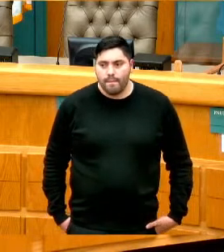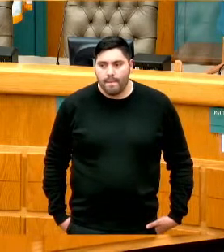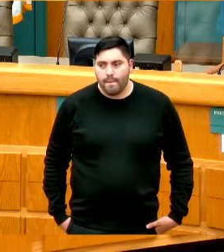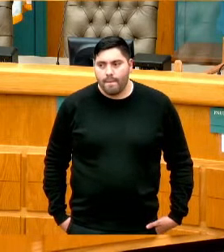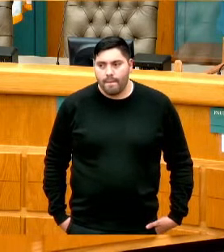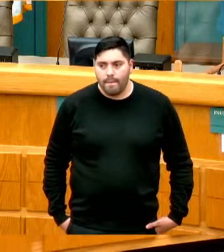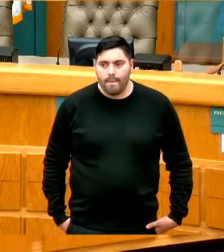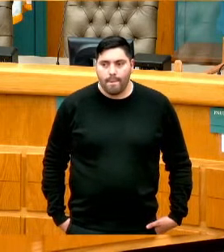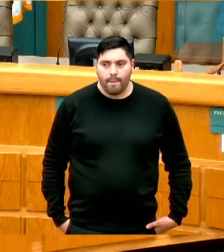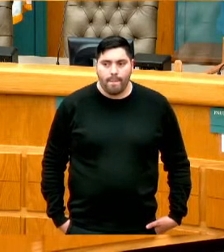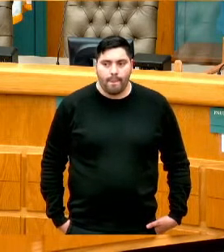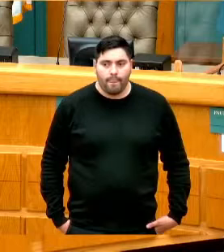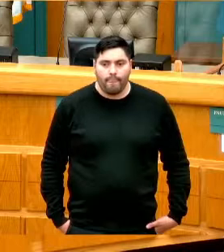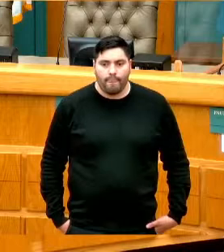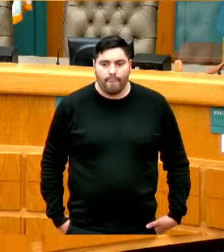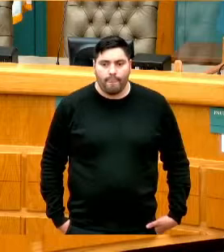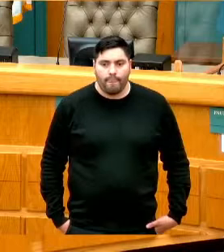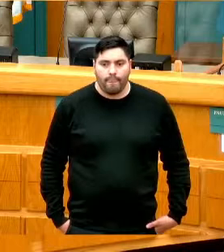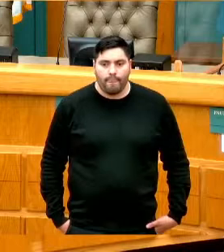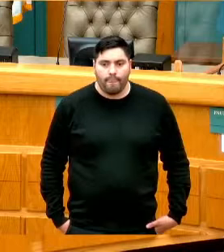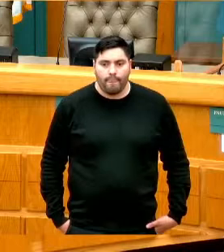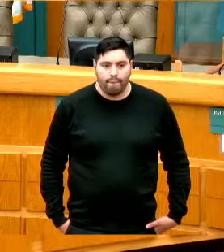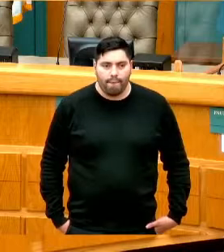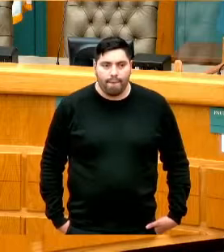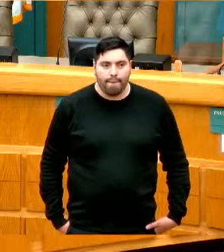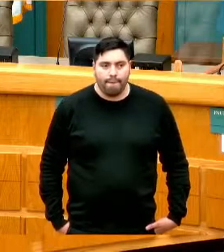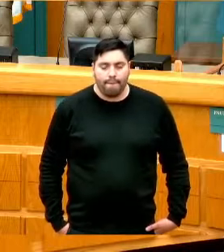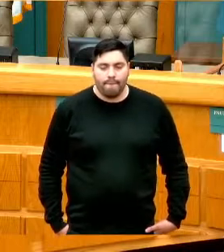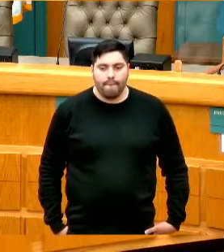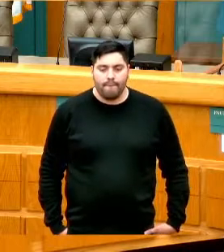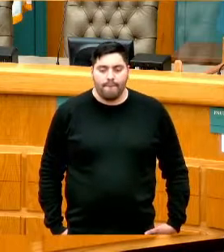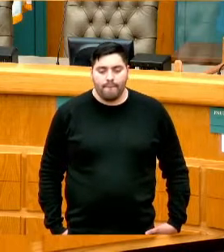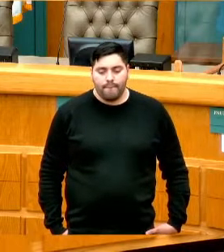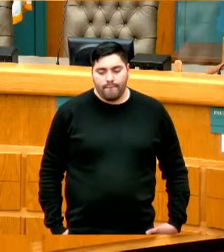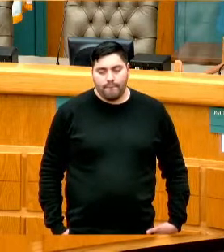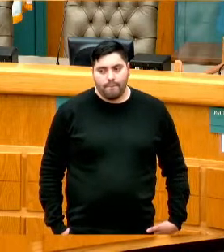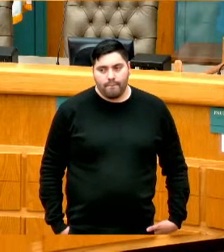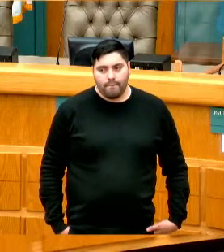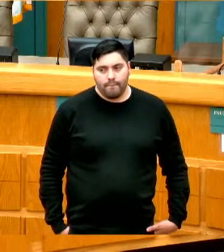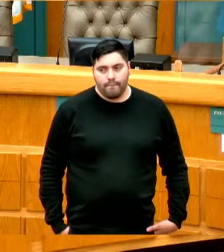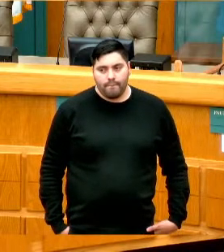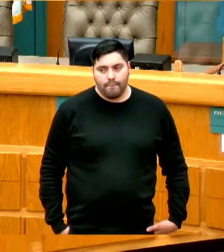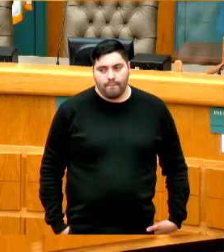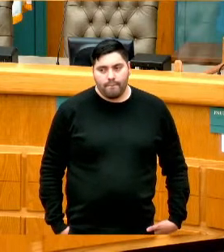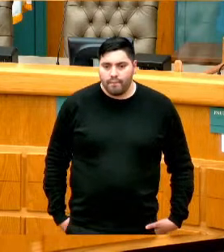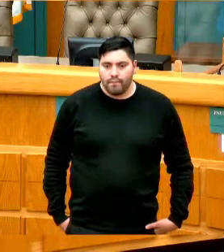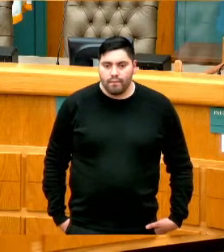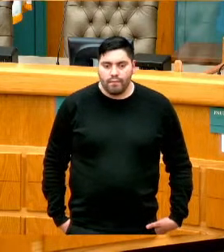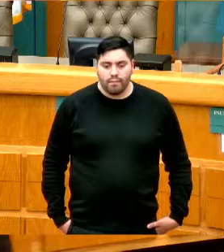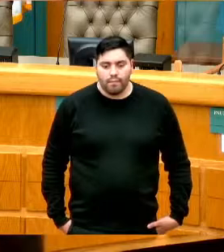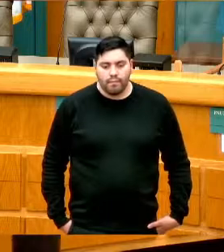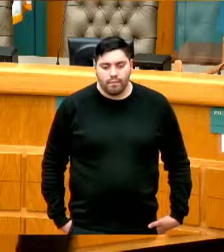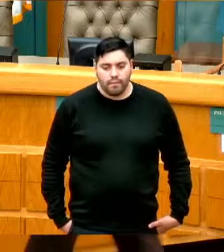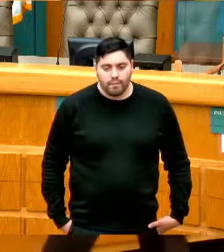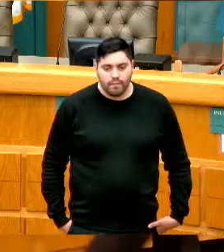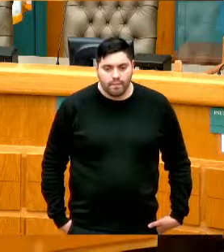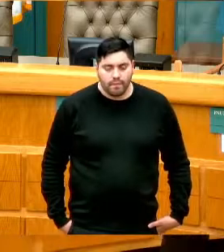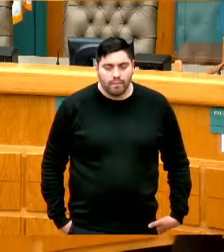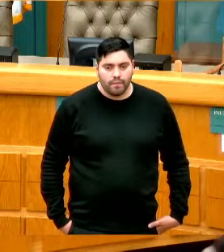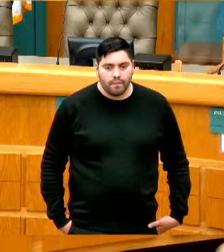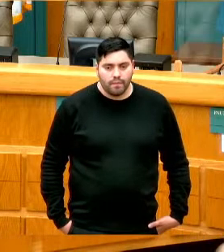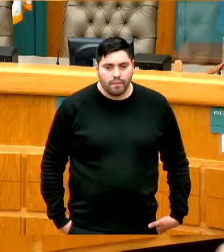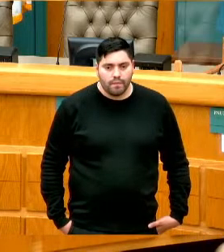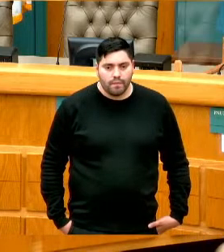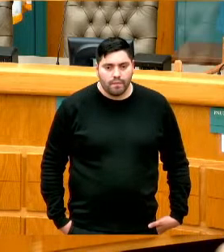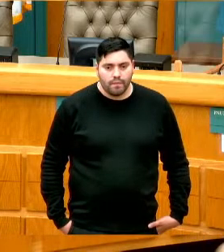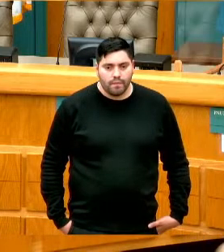otras más es aún doloroso. Quienes han perdido a otros, por lo que le pido que si va a sacrificar algo, considere vacunarse por un ser querido. Considere